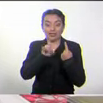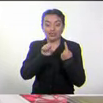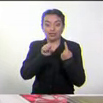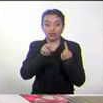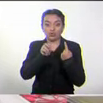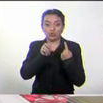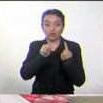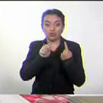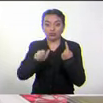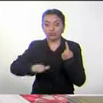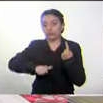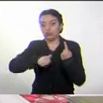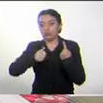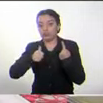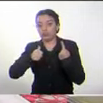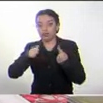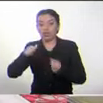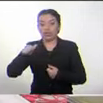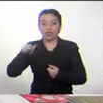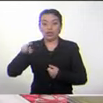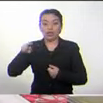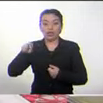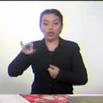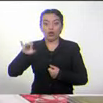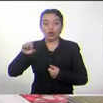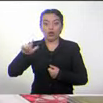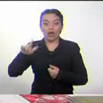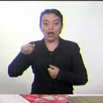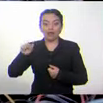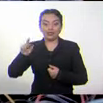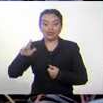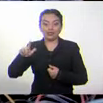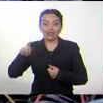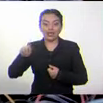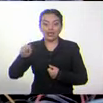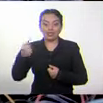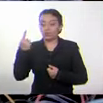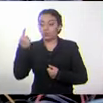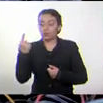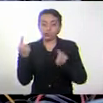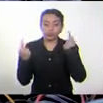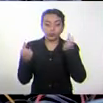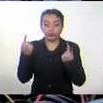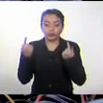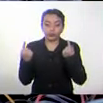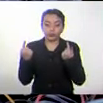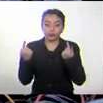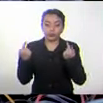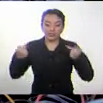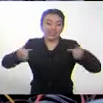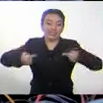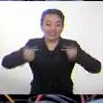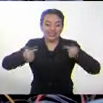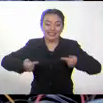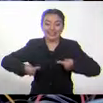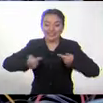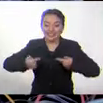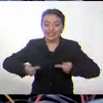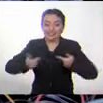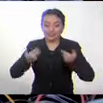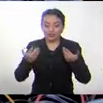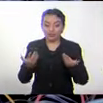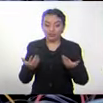liderada por Nicolás Tesla. Al final, hoy en día utilizamos ambas corrientes. La directa